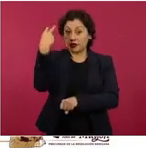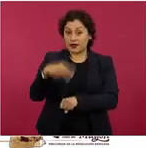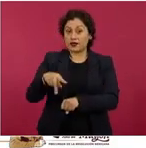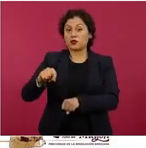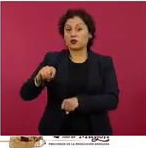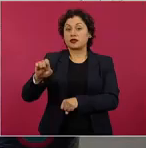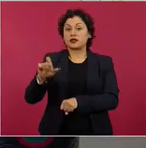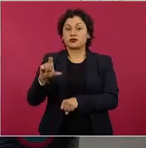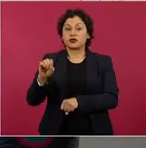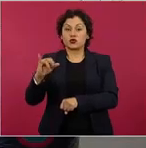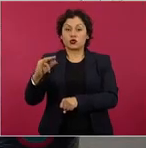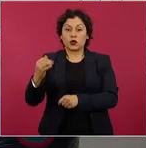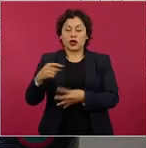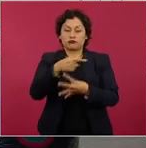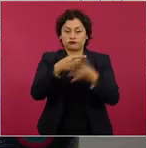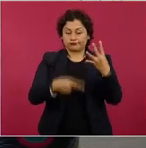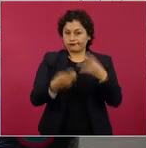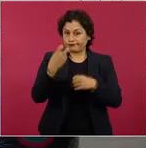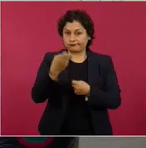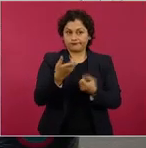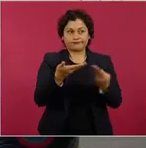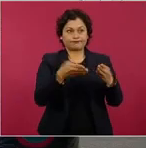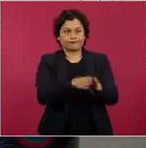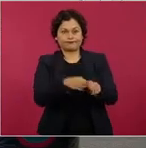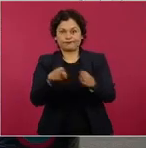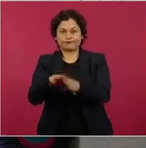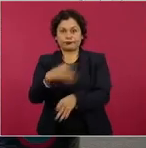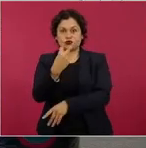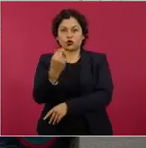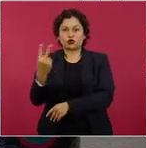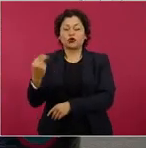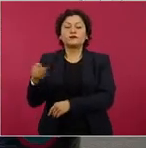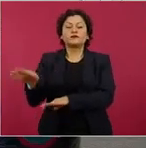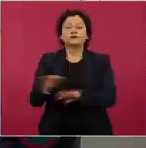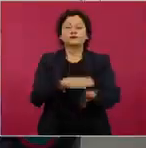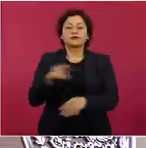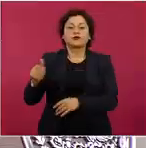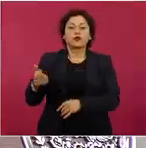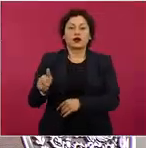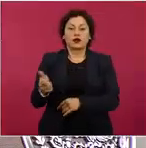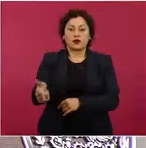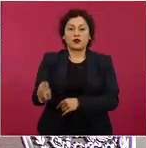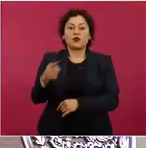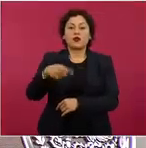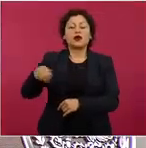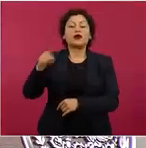Tezoyuca, asimismo otra vez en Celaya, Guanajuato, en Morelos,